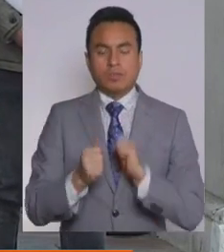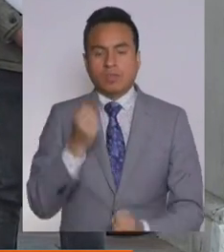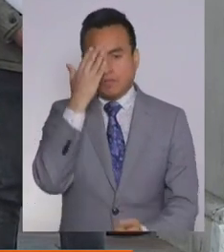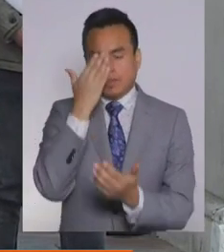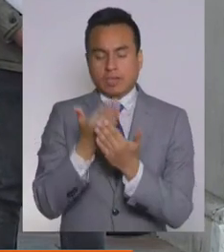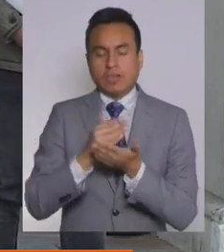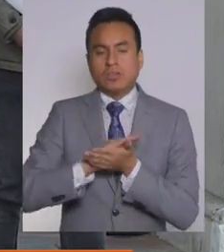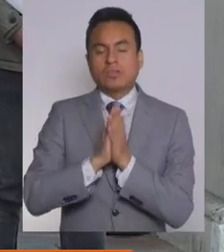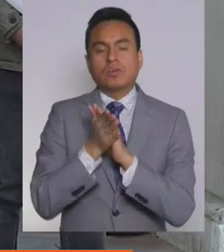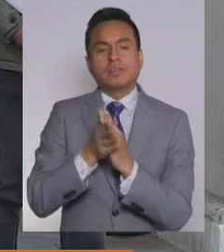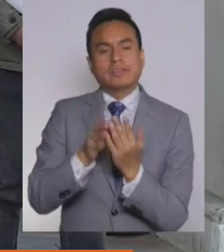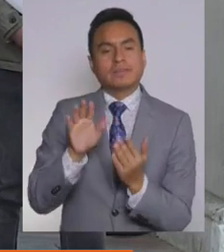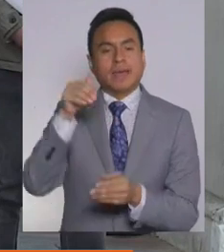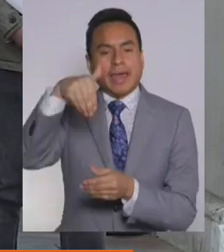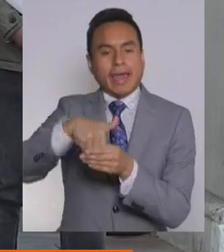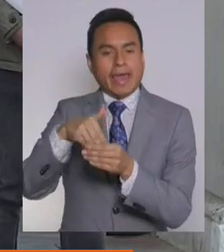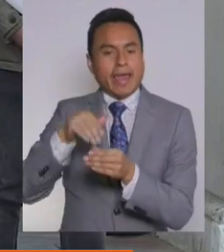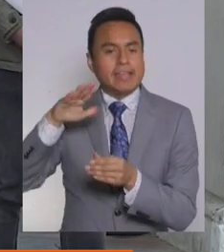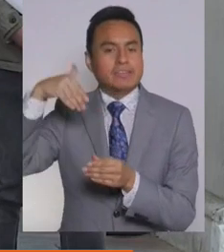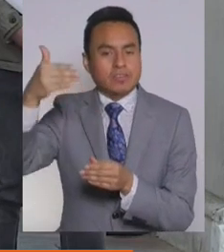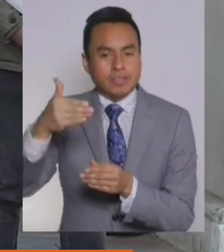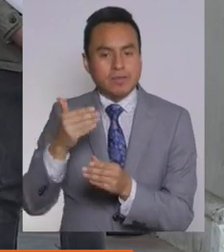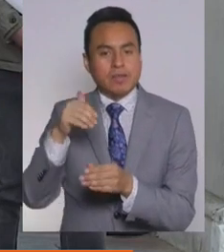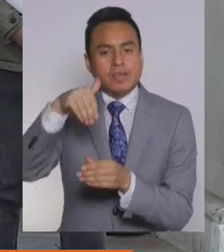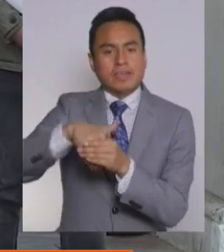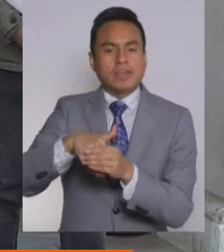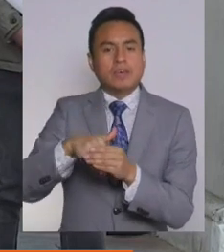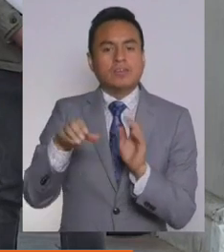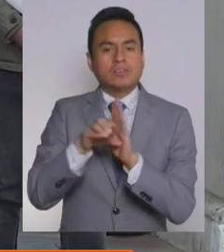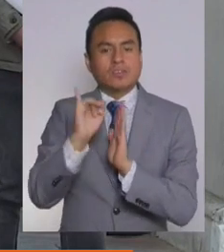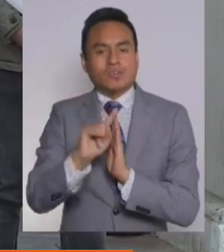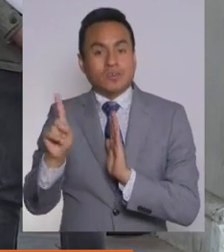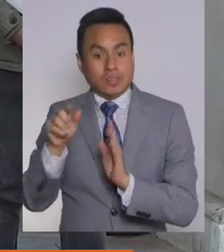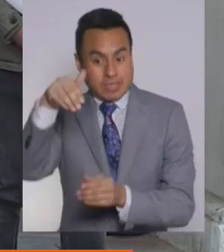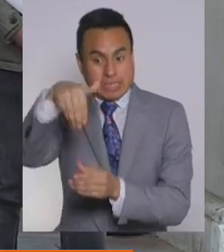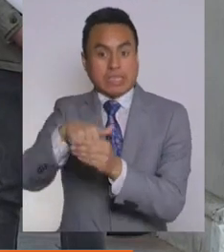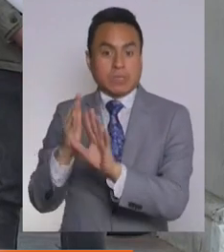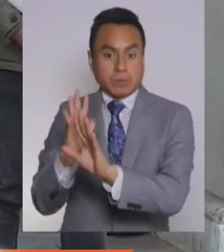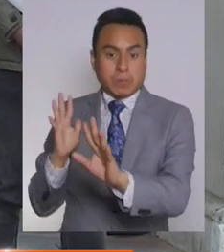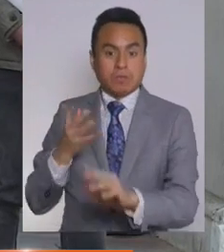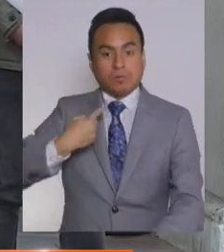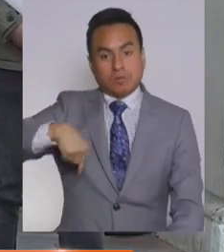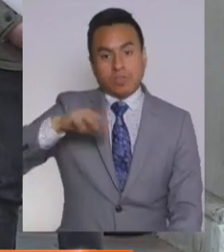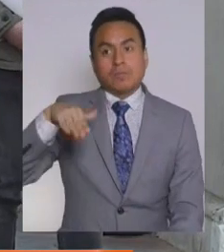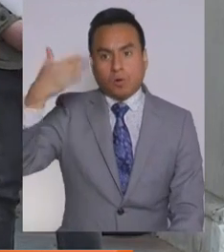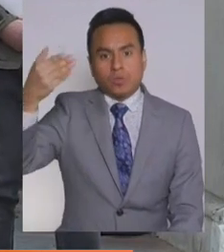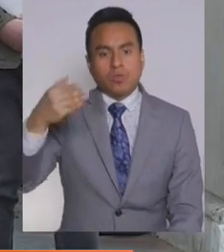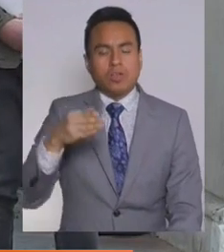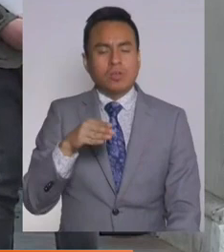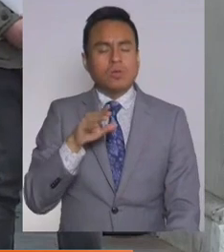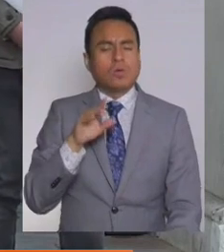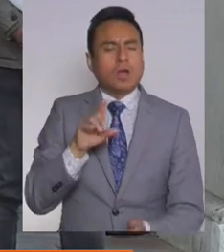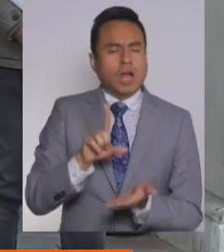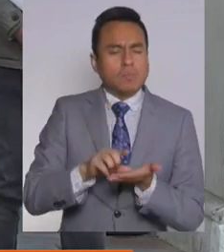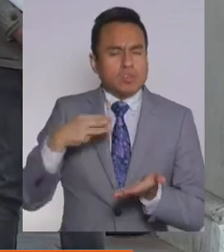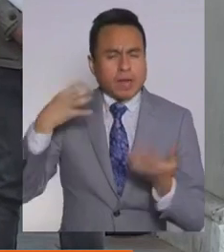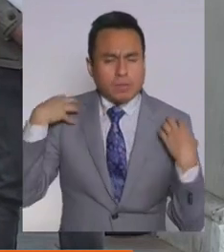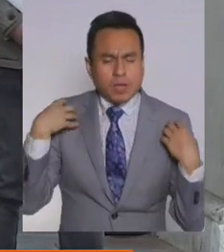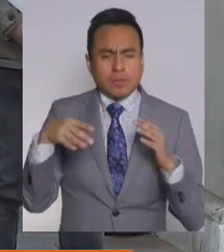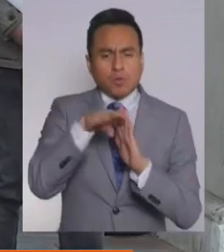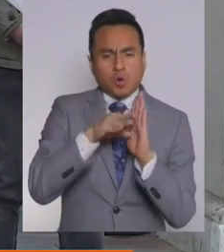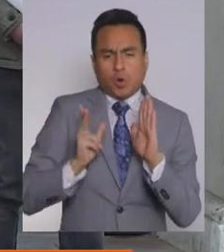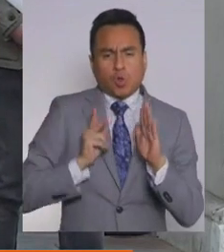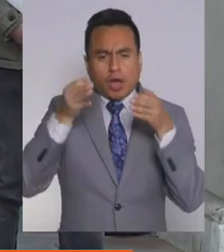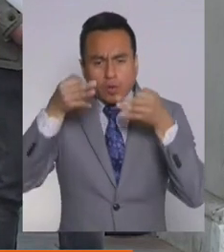también todas las elecciones que vienen desde el plebiscito para adelante. Somos los municipios los que tenemos que poner los locales a disposición, mantenerlos con los